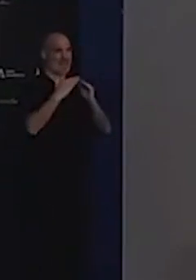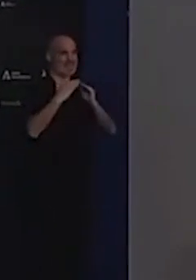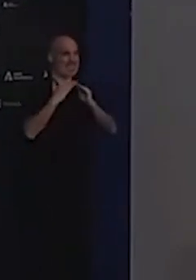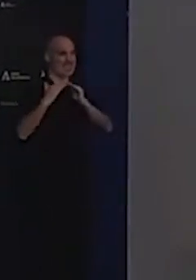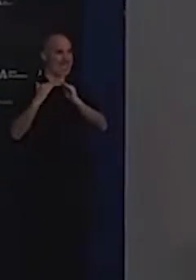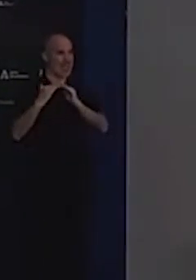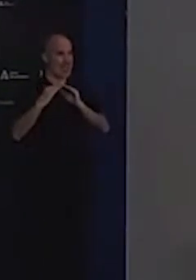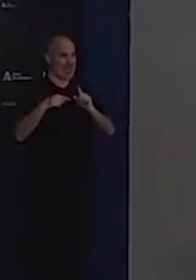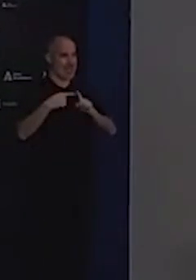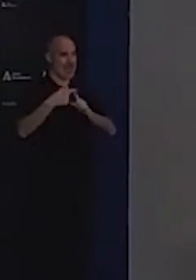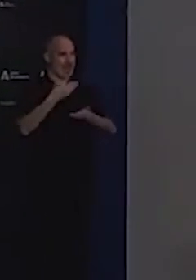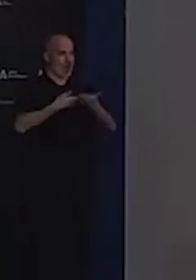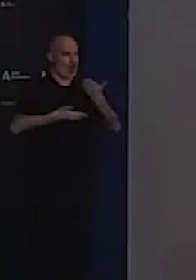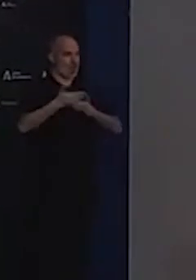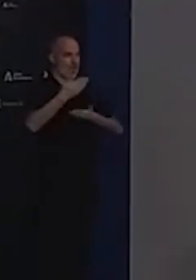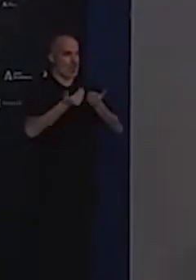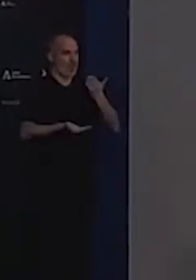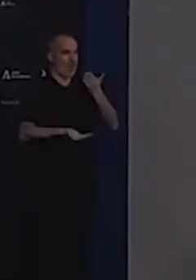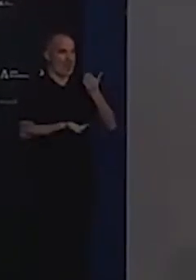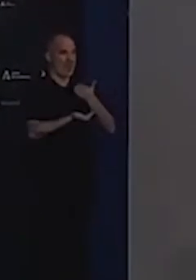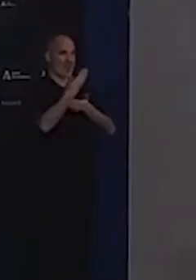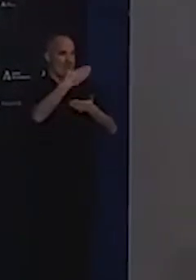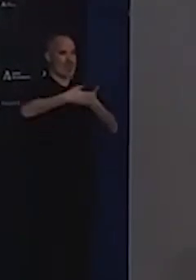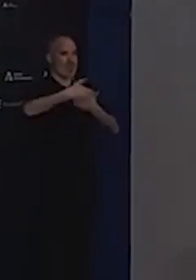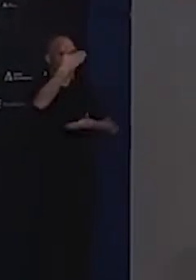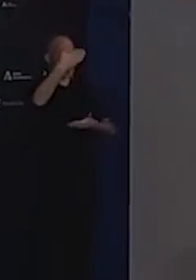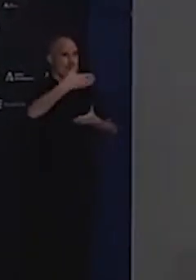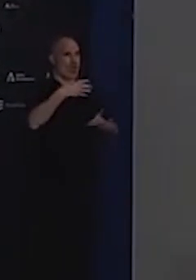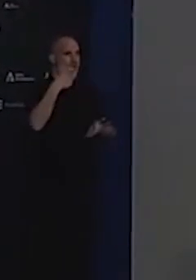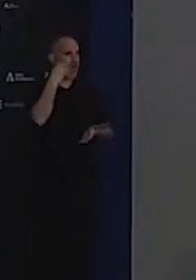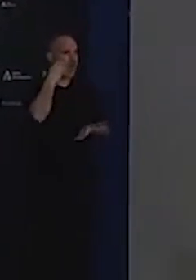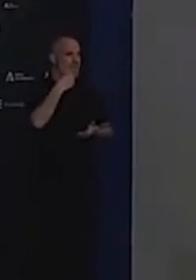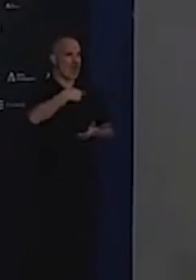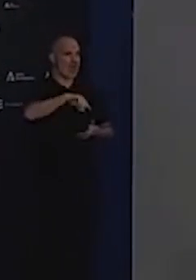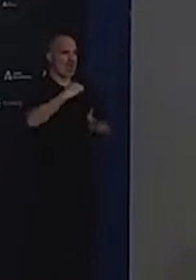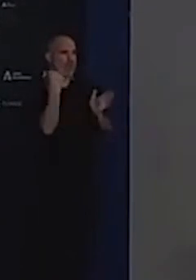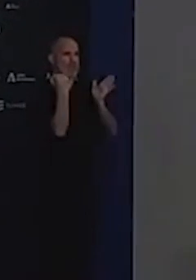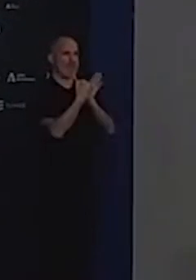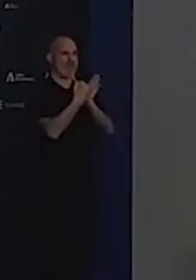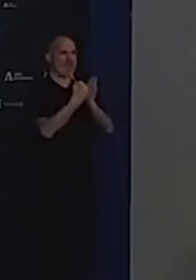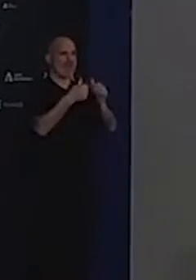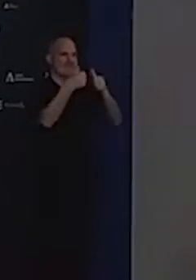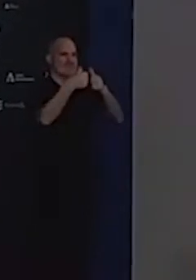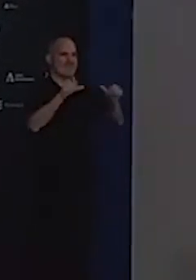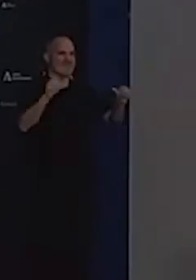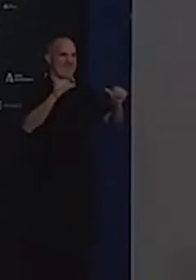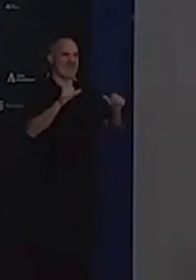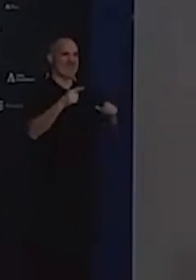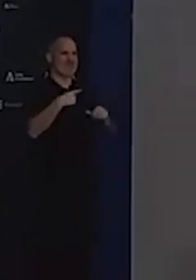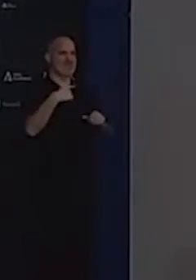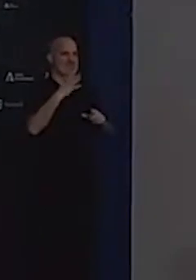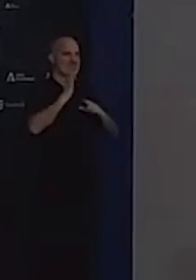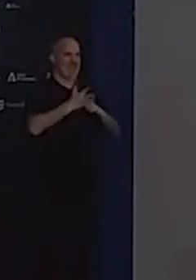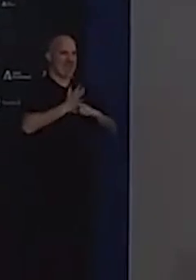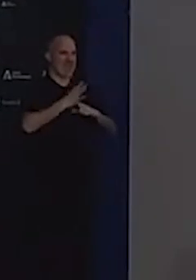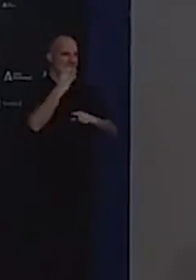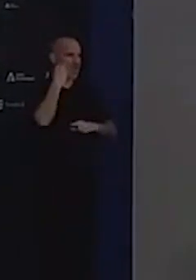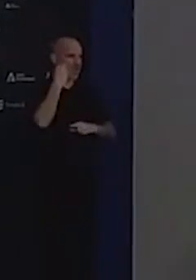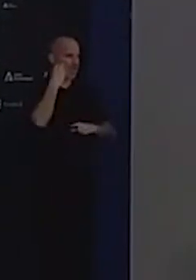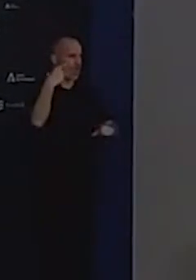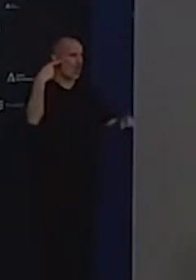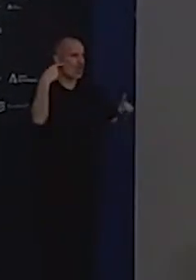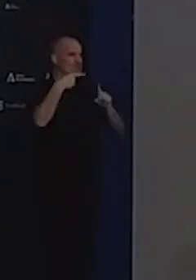en colaboración con Diario Jaén, lanzaron una marca, la marca Feria de Jaén, insisto, con